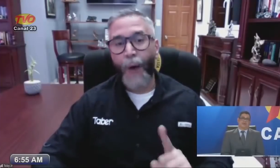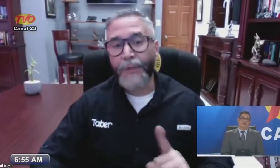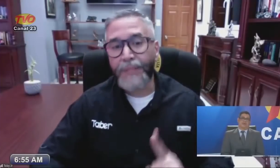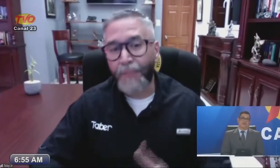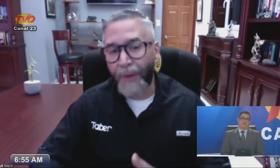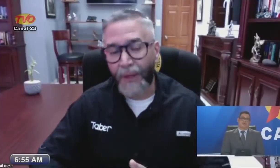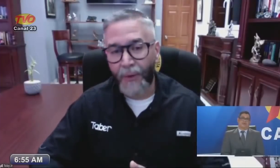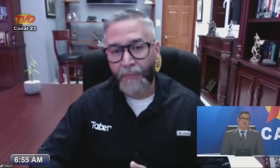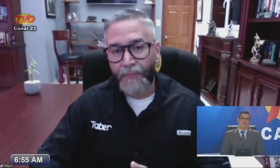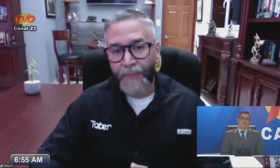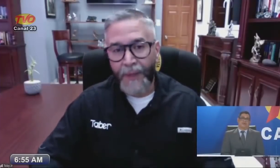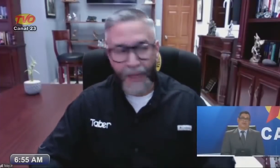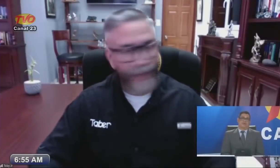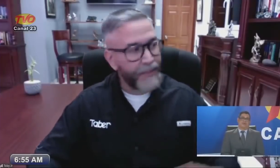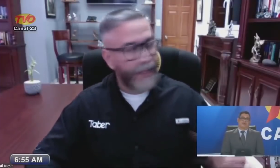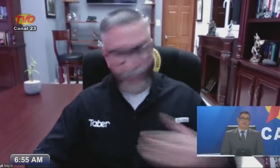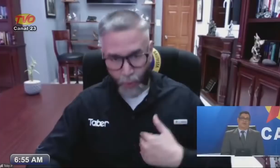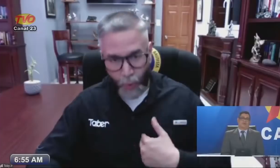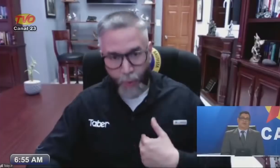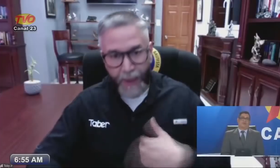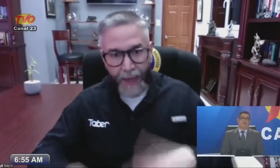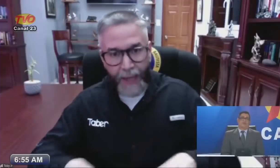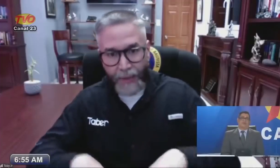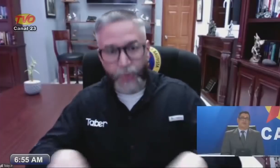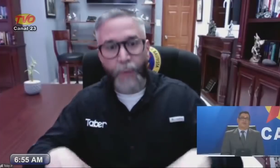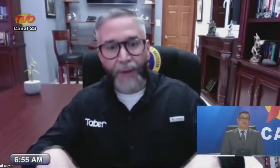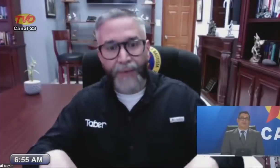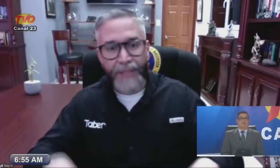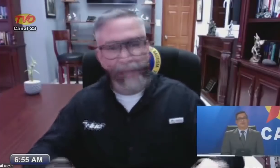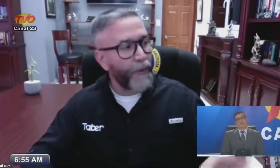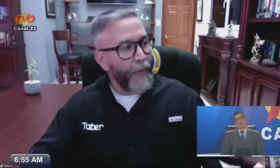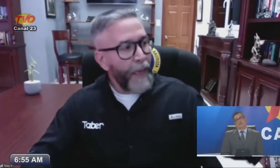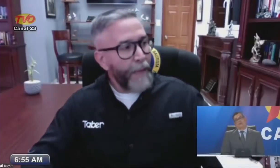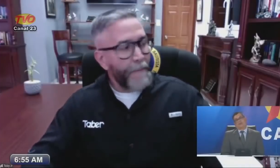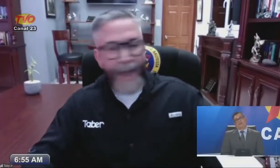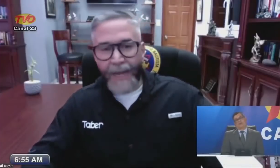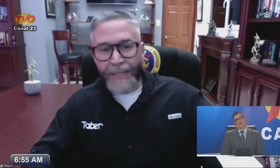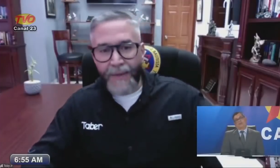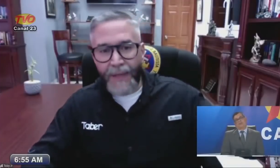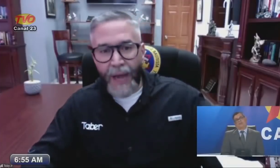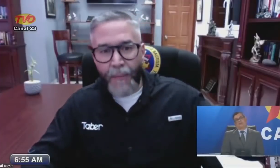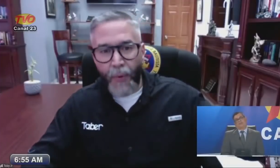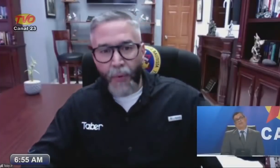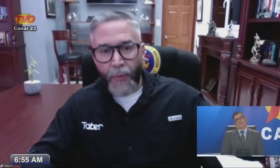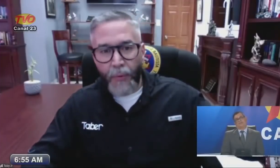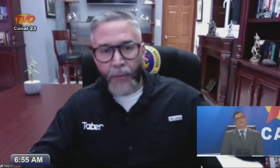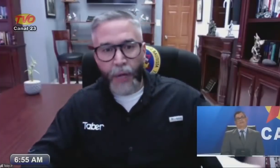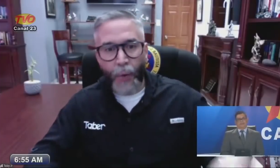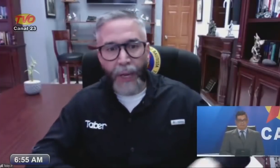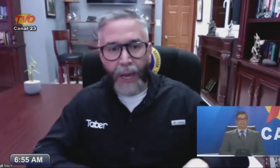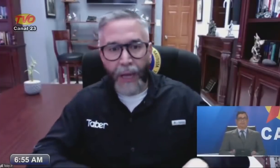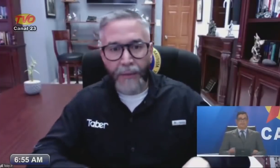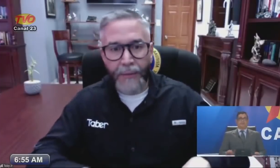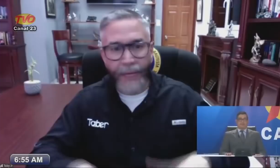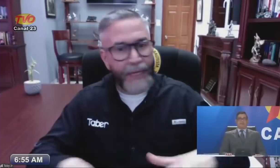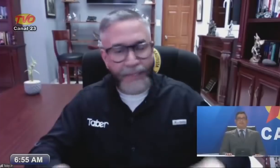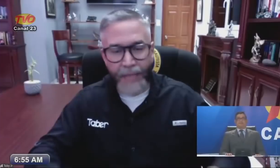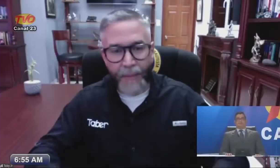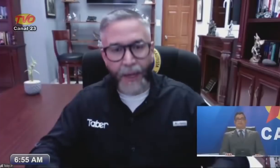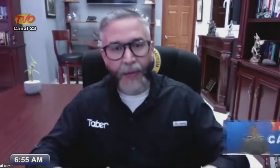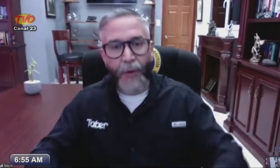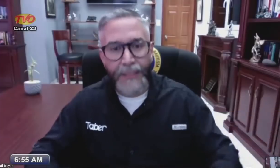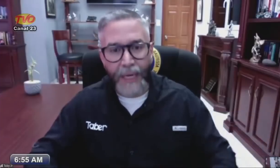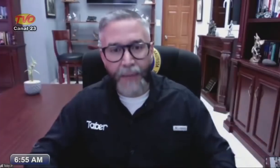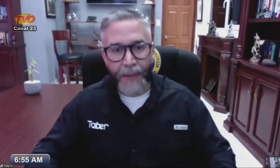palabra aún soy pedido y dice si tú no me crees o estoy para creciendo en las aves del campo que no vi la que